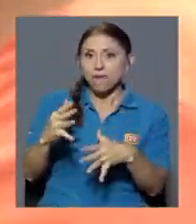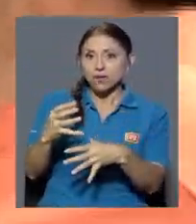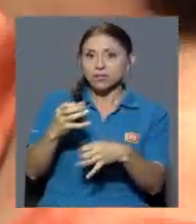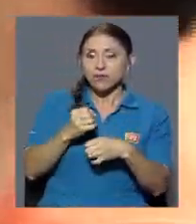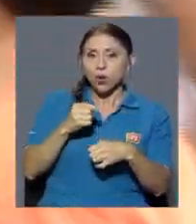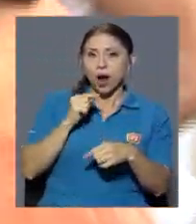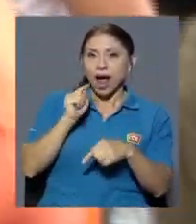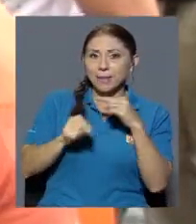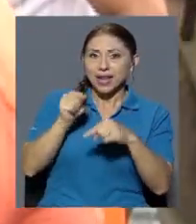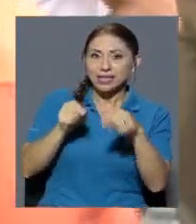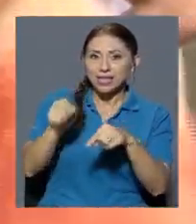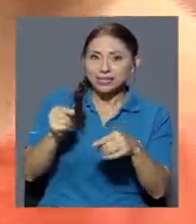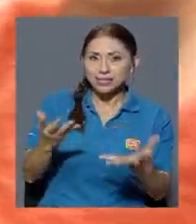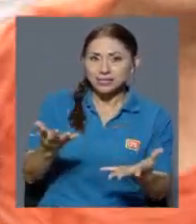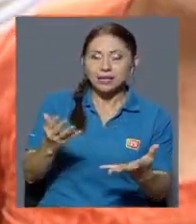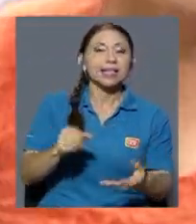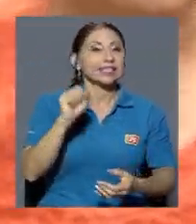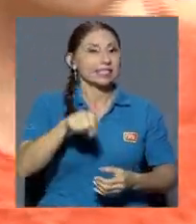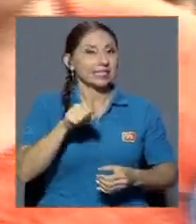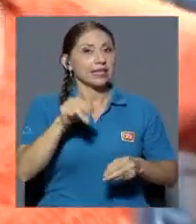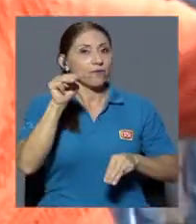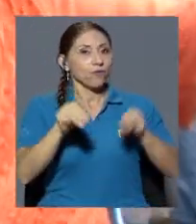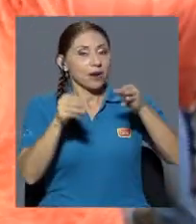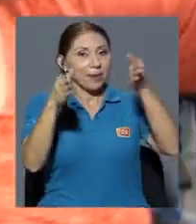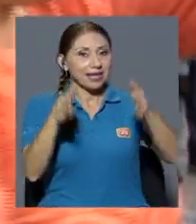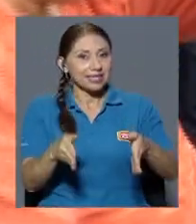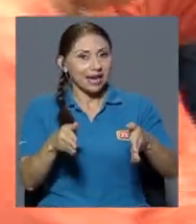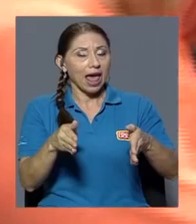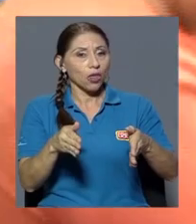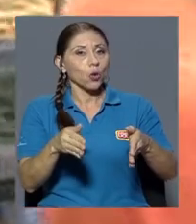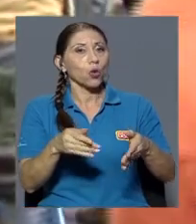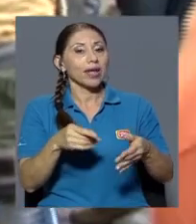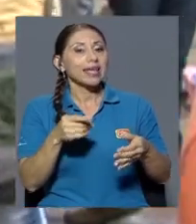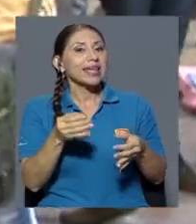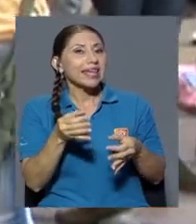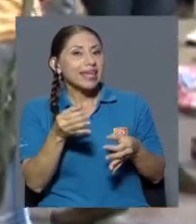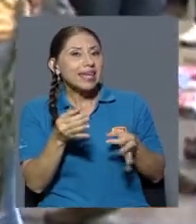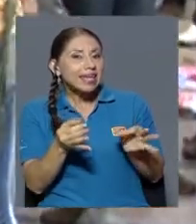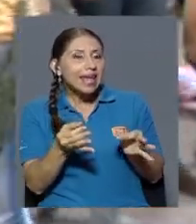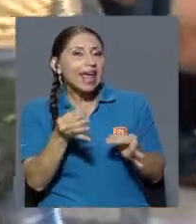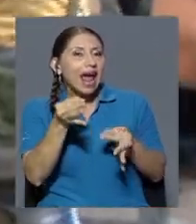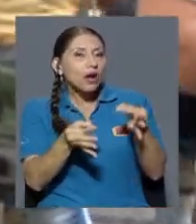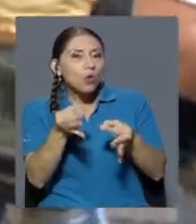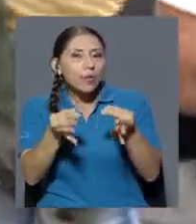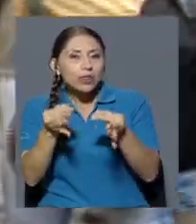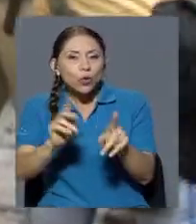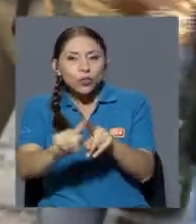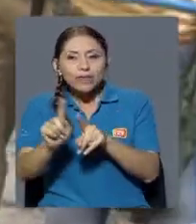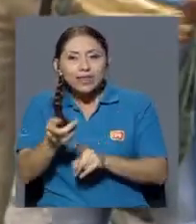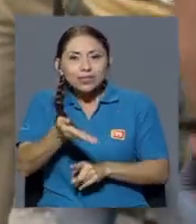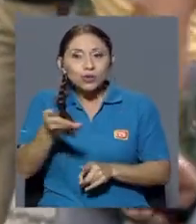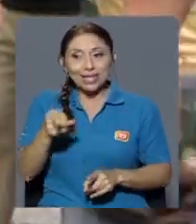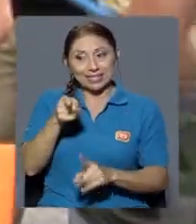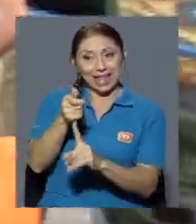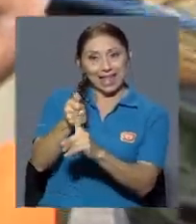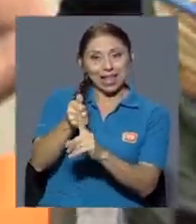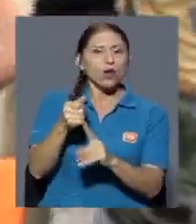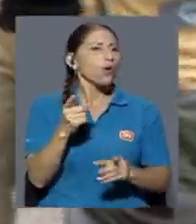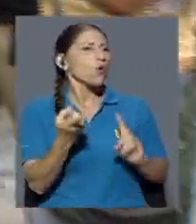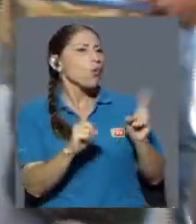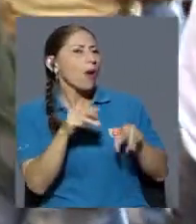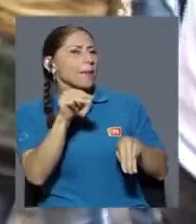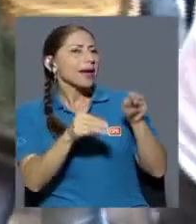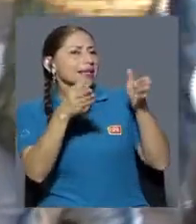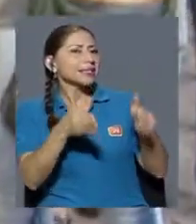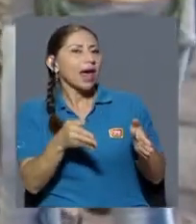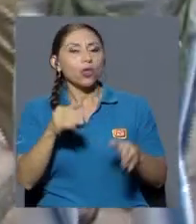derecho fue el magistrado que que justo argumentó este tipo de cuestiones verdad él decía que en la sala constitucional cual magistrado